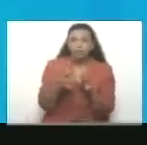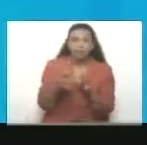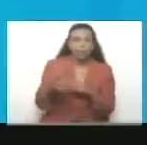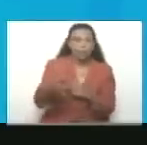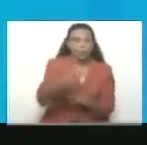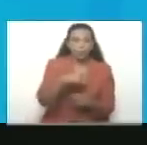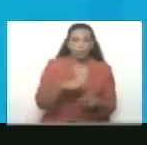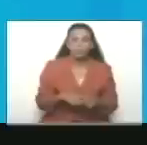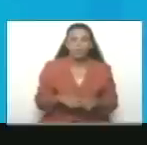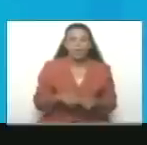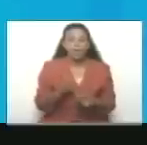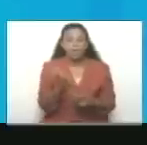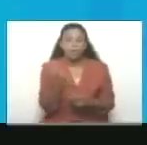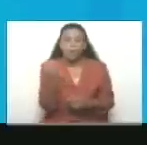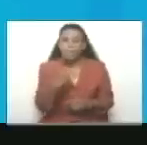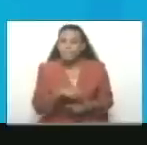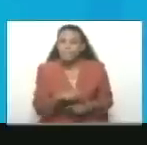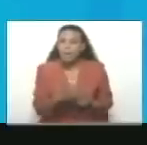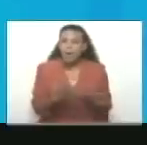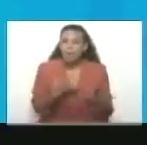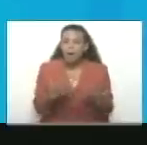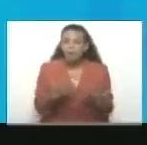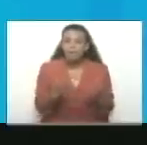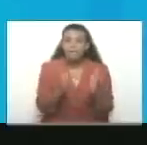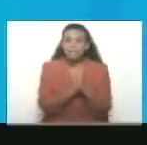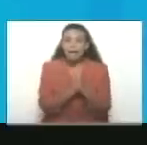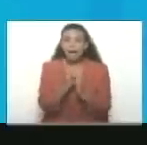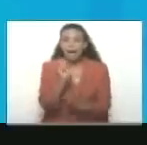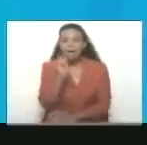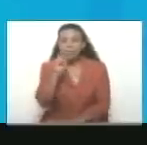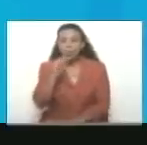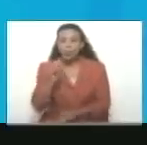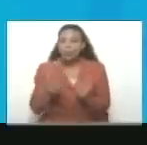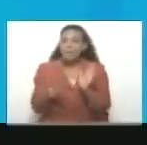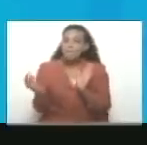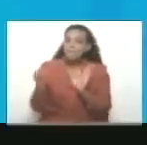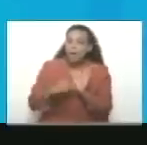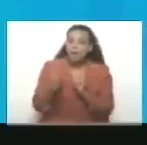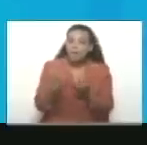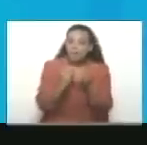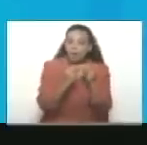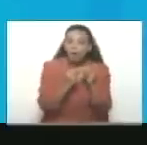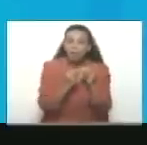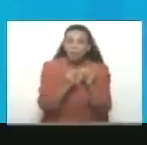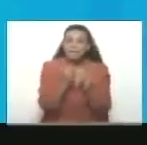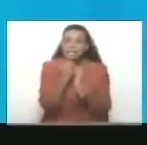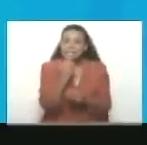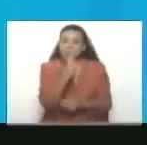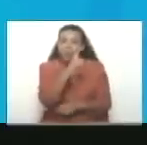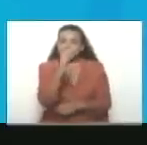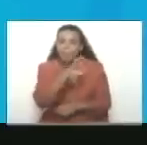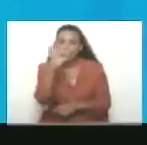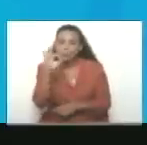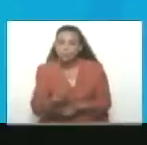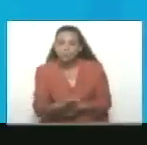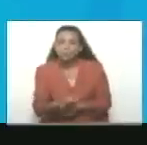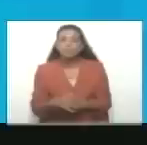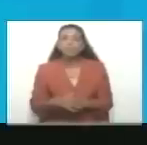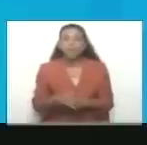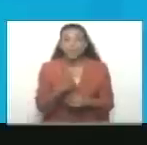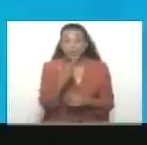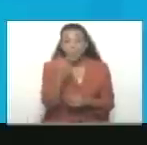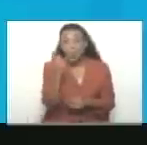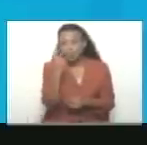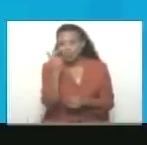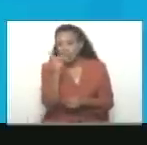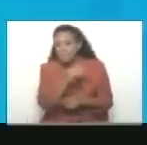asfalta O sea que San Antonio está bonito Está avanzando y efectivamente yo he visitado San Antonio tres veces en